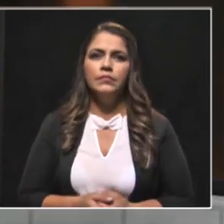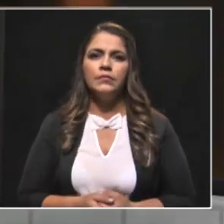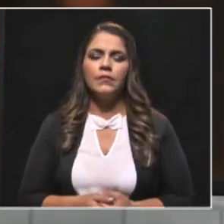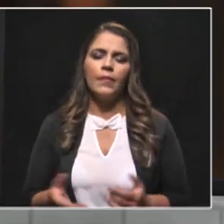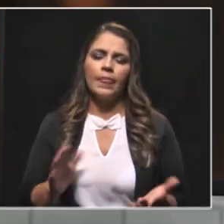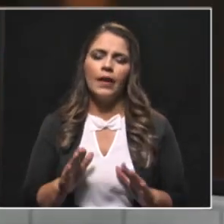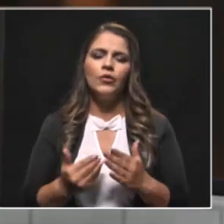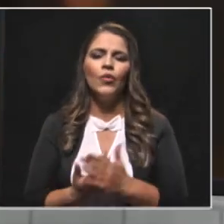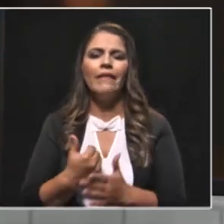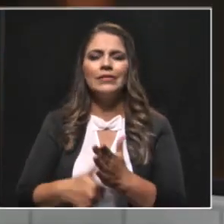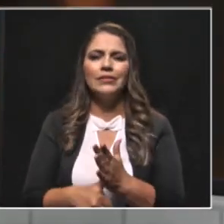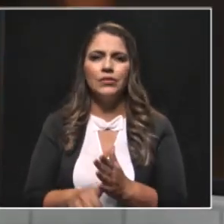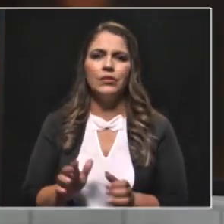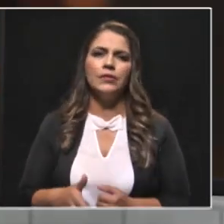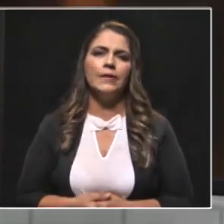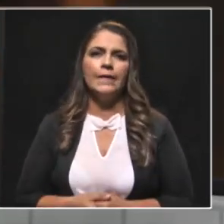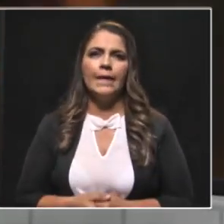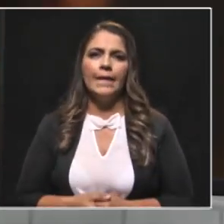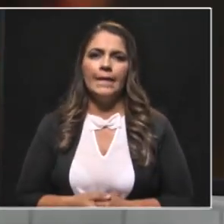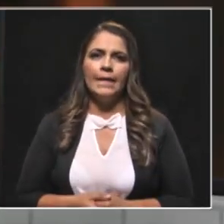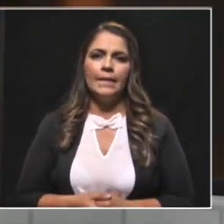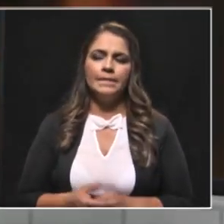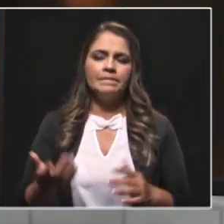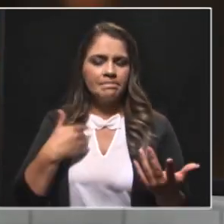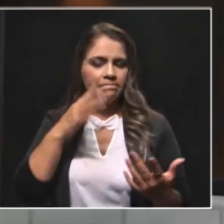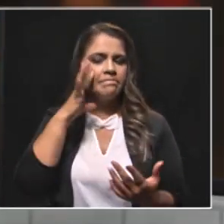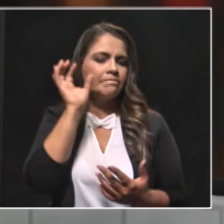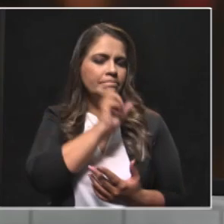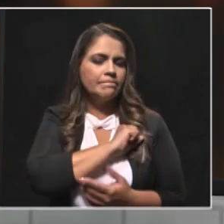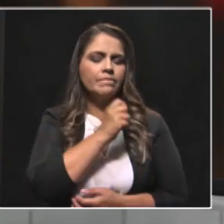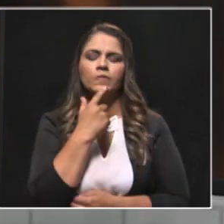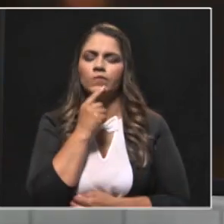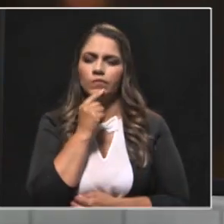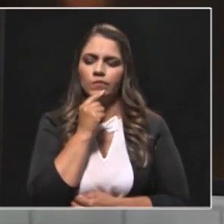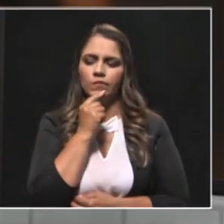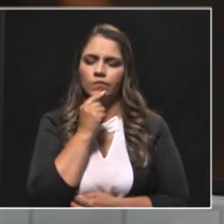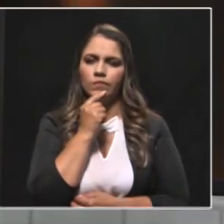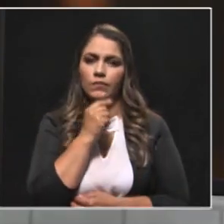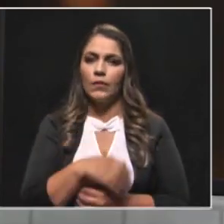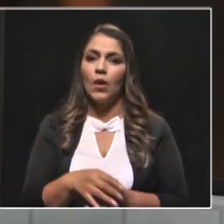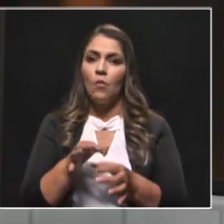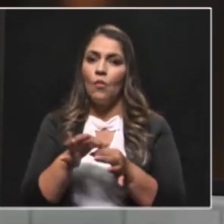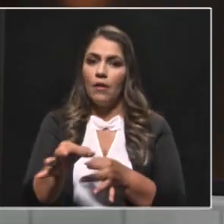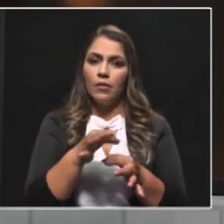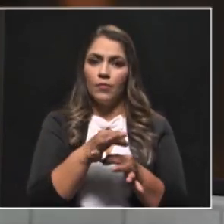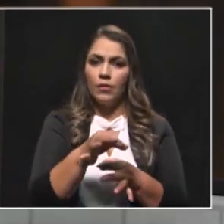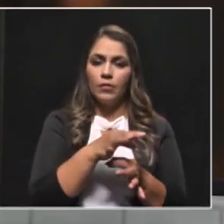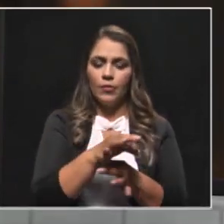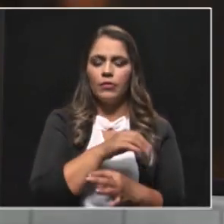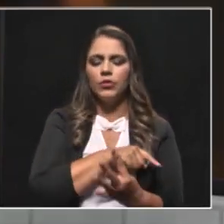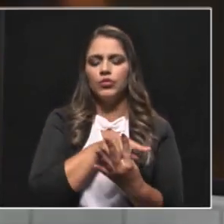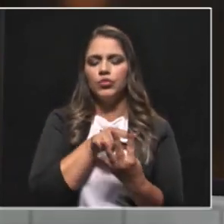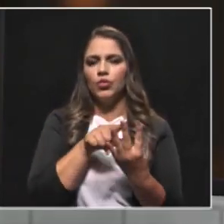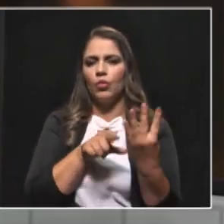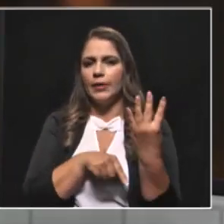porque es un nuevo cedulado. Pero hemos visto con preocupación que 4 municipios en el